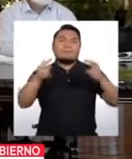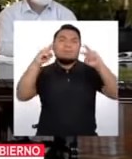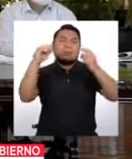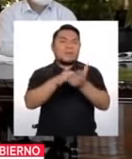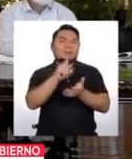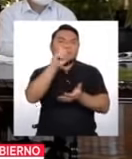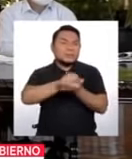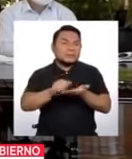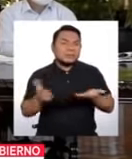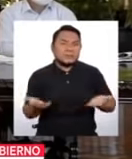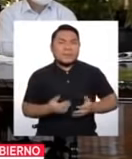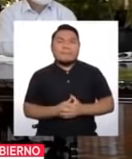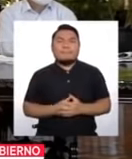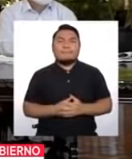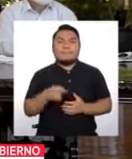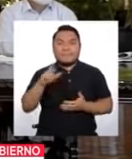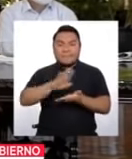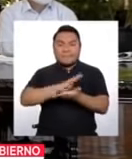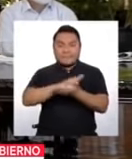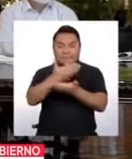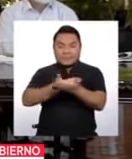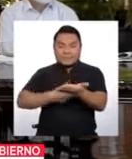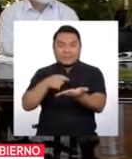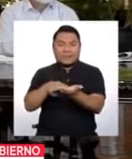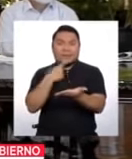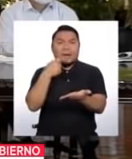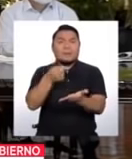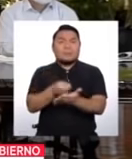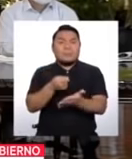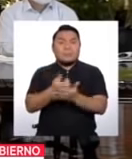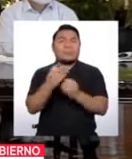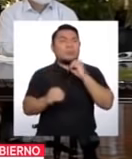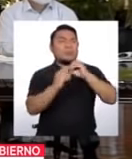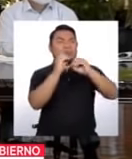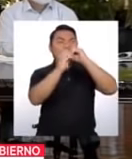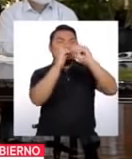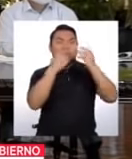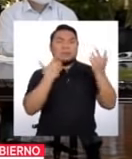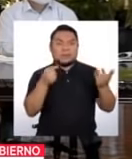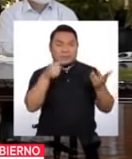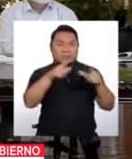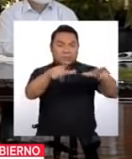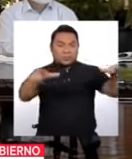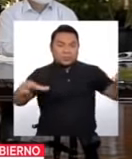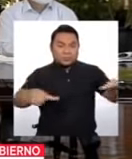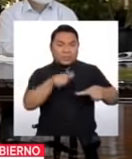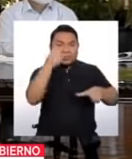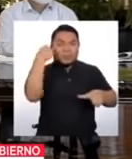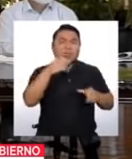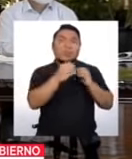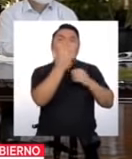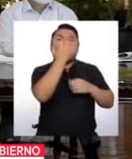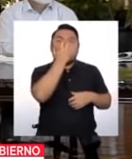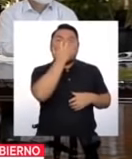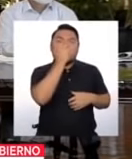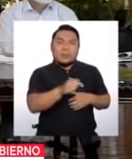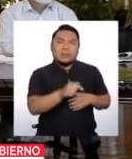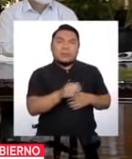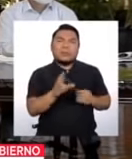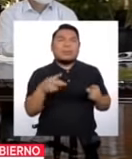mes. El expediente contemplaba el presupuesto para la construcción de la respectiva planta de oxígeno. ¿Por qué se obvió